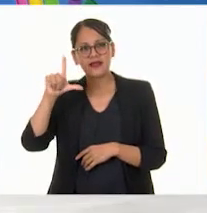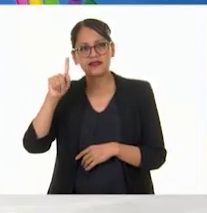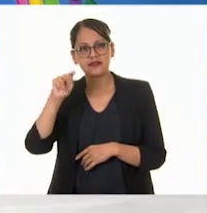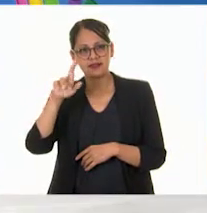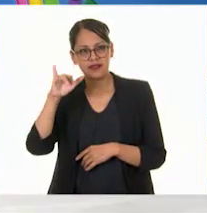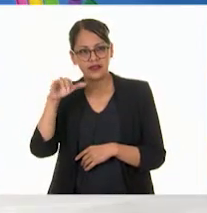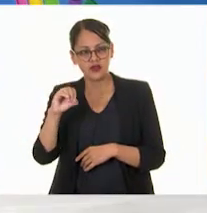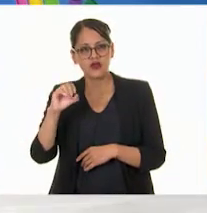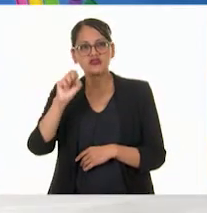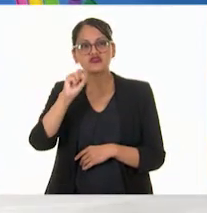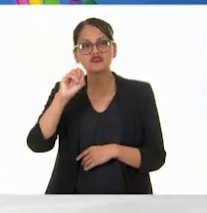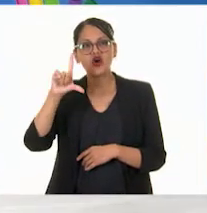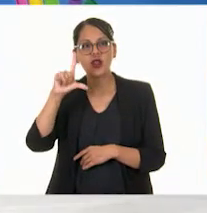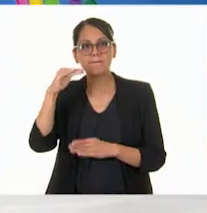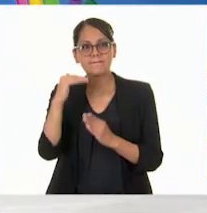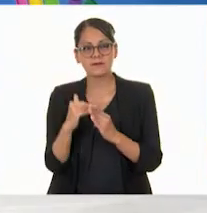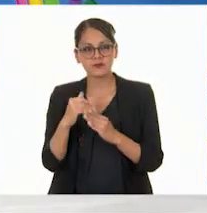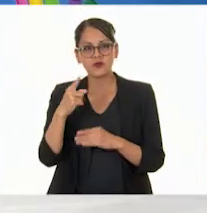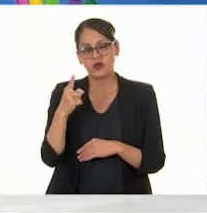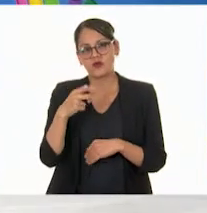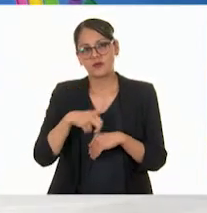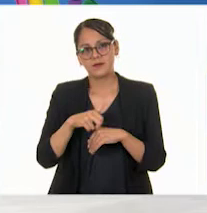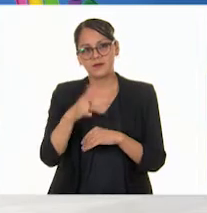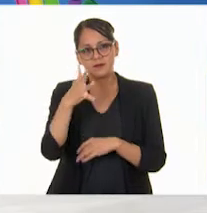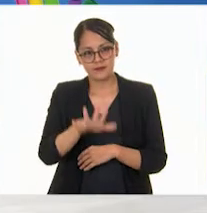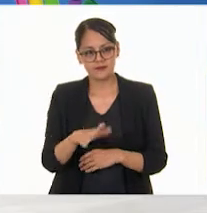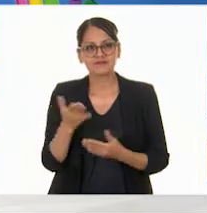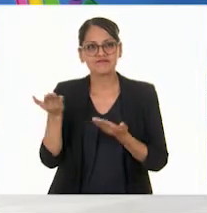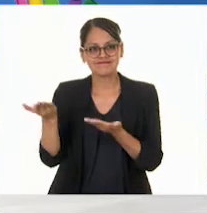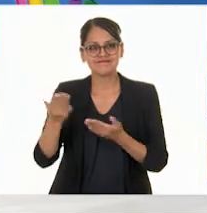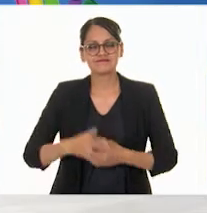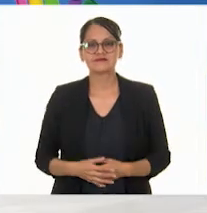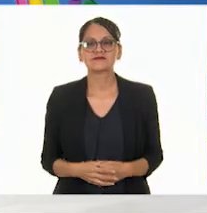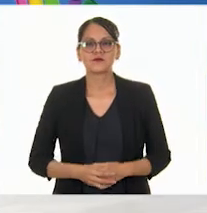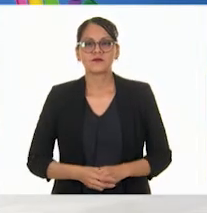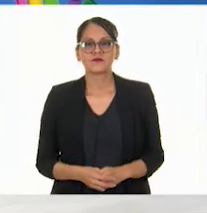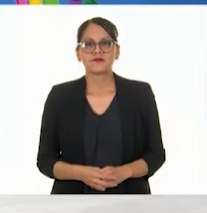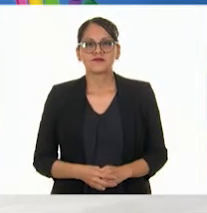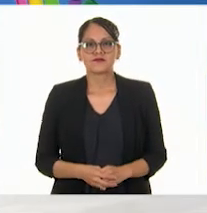op. 1, número 10 de Arcangelo Corelli.